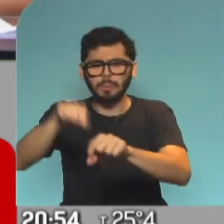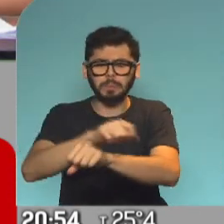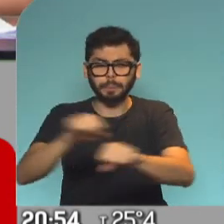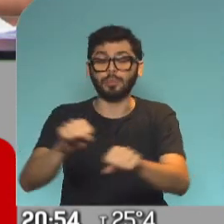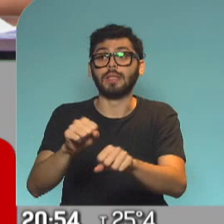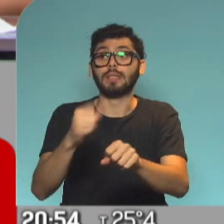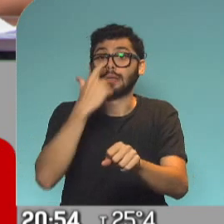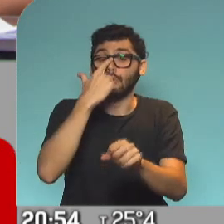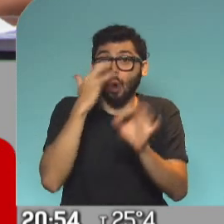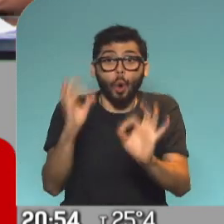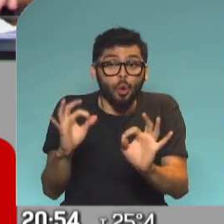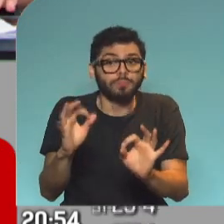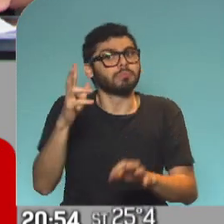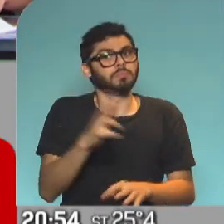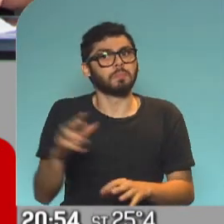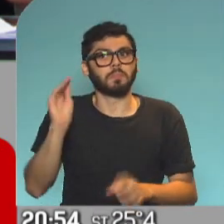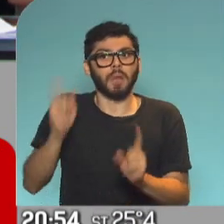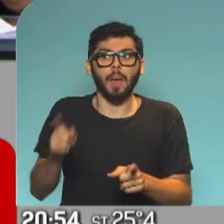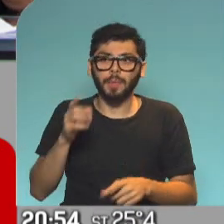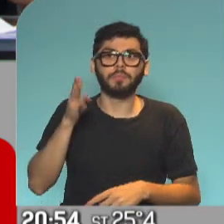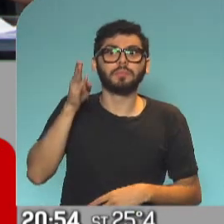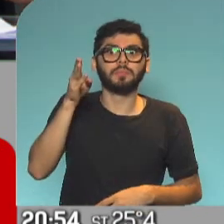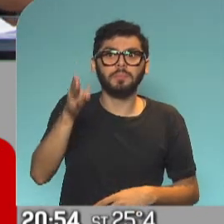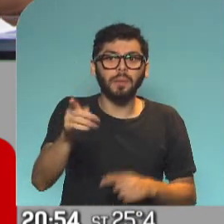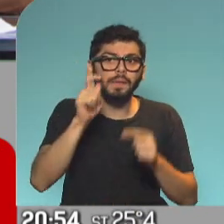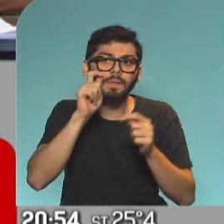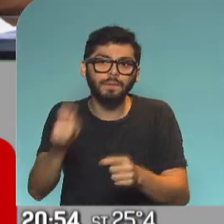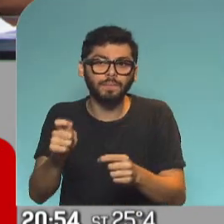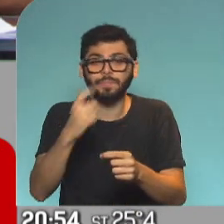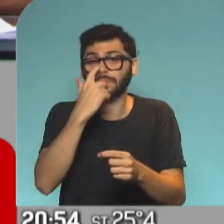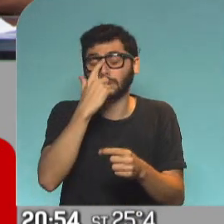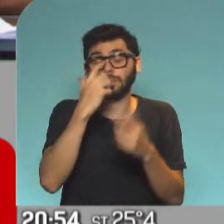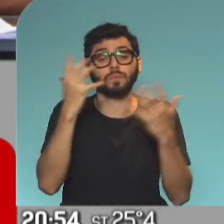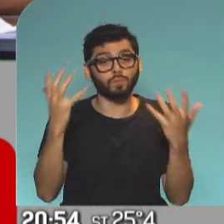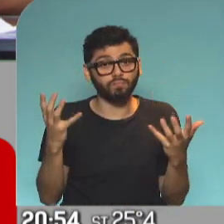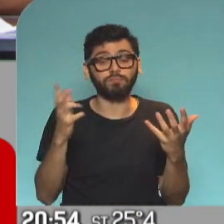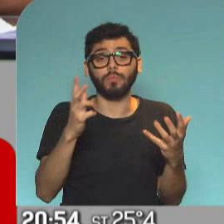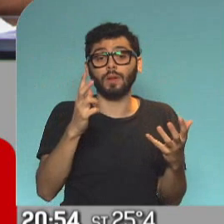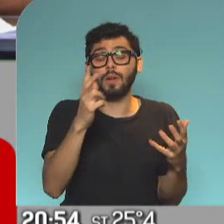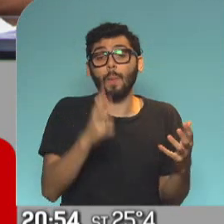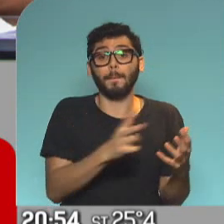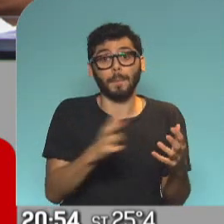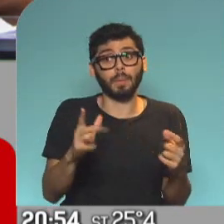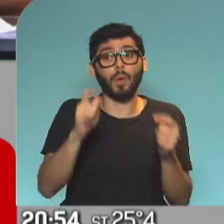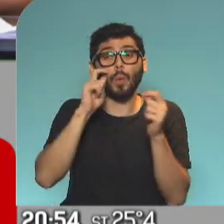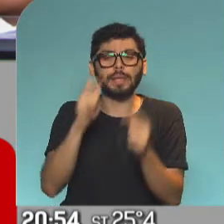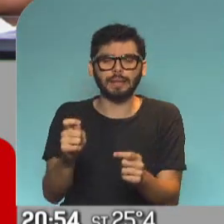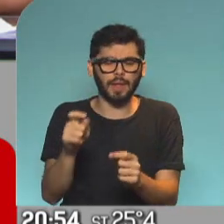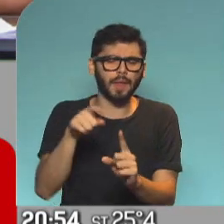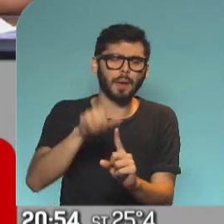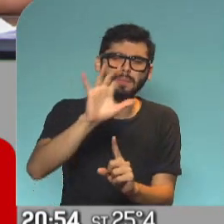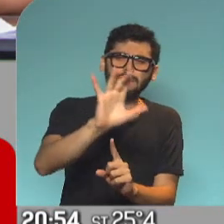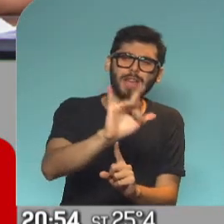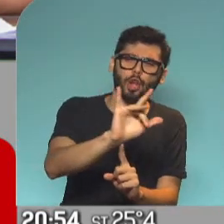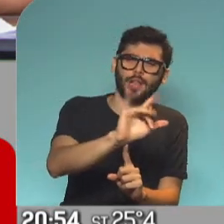de ese lugar. Pero por otro lado también, digamos, dentro de los objetivos que uno espera que tenga esta visita que va a durar del